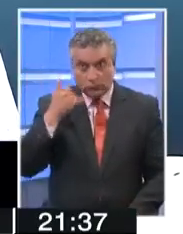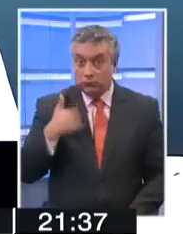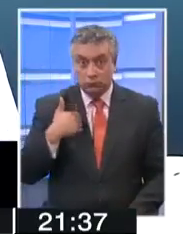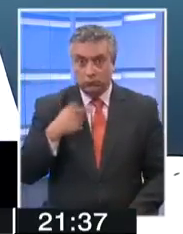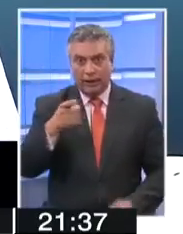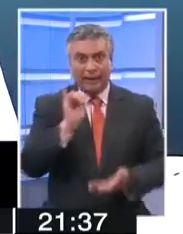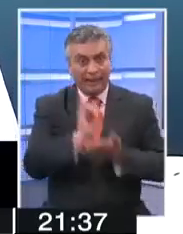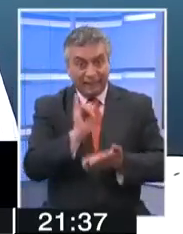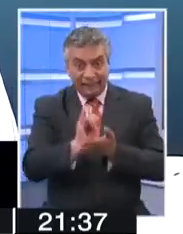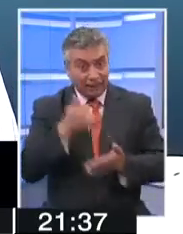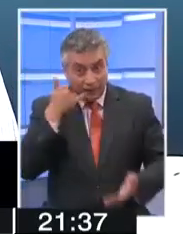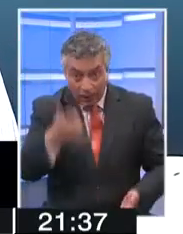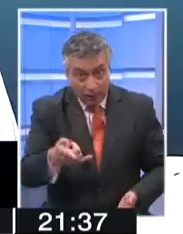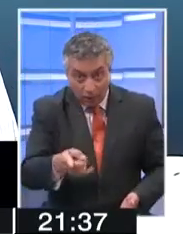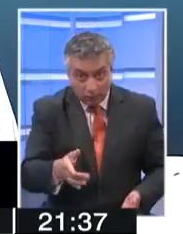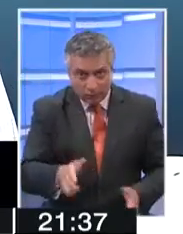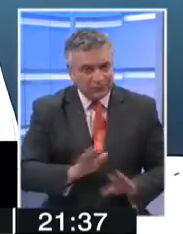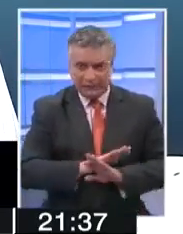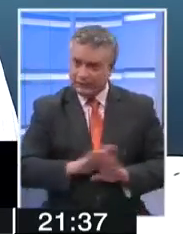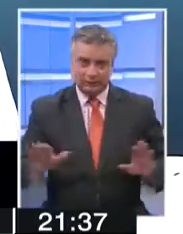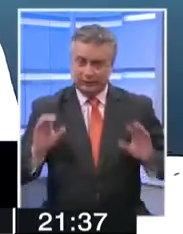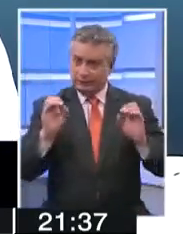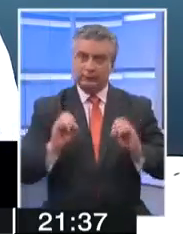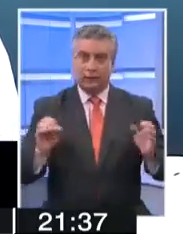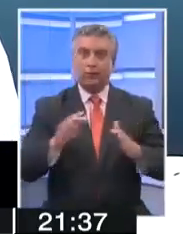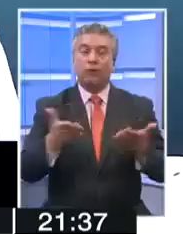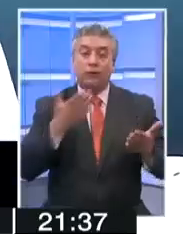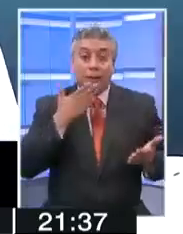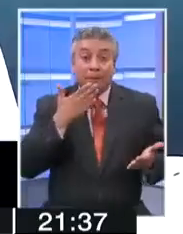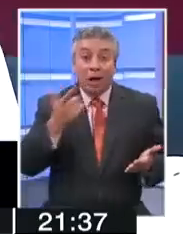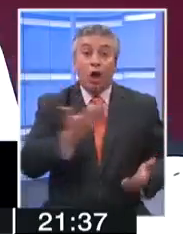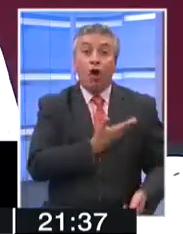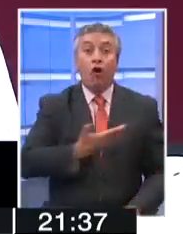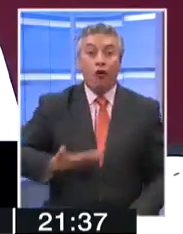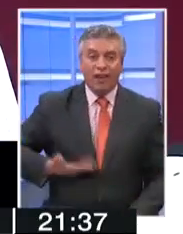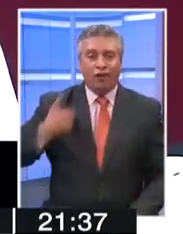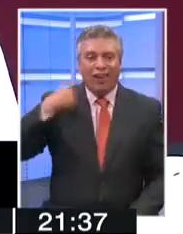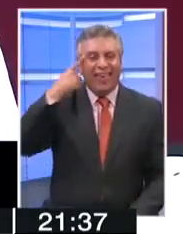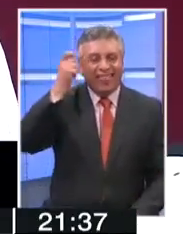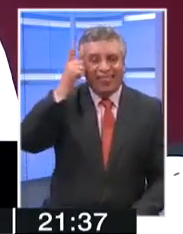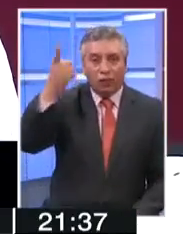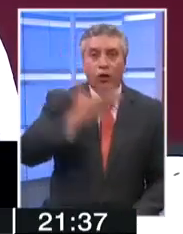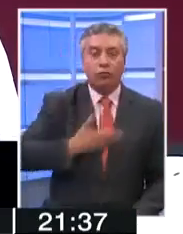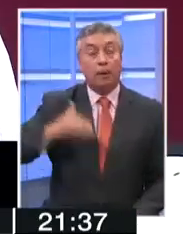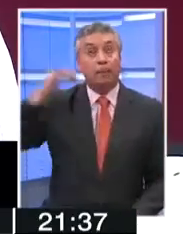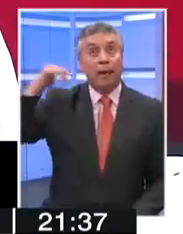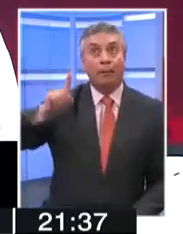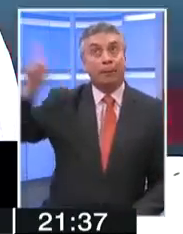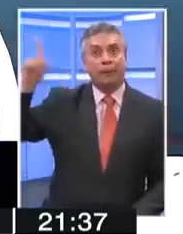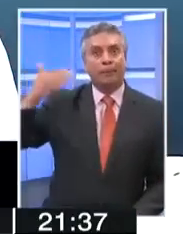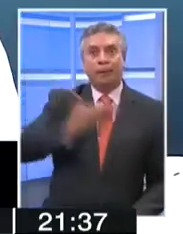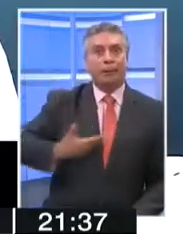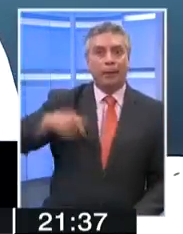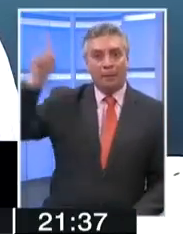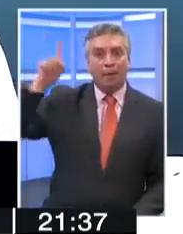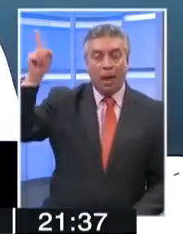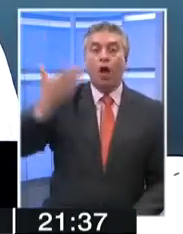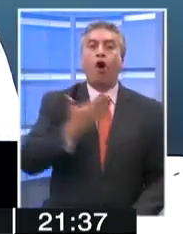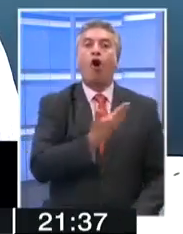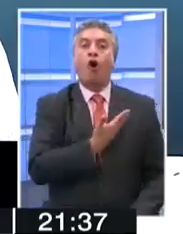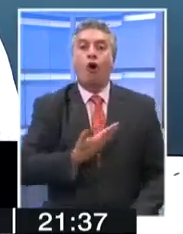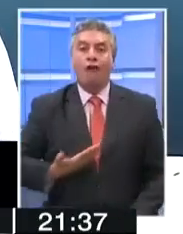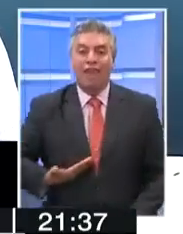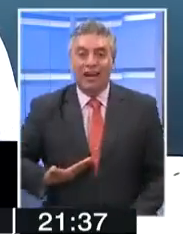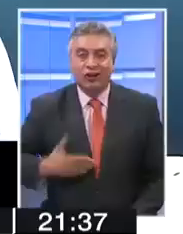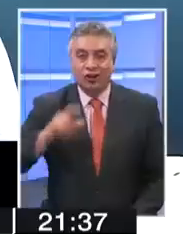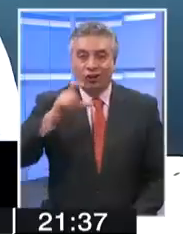dicho nada? No. Porque también depende del gobierno central, si yo también lo entiendo. Si aquí los que tienen que decir es el gobierno central.